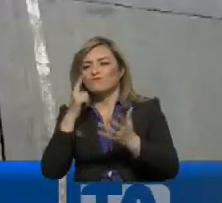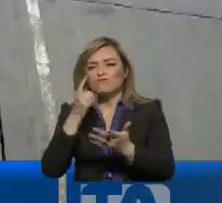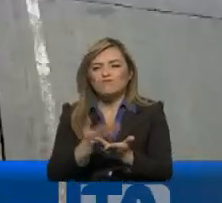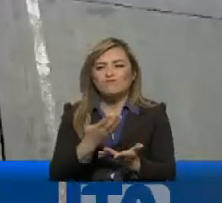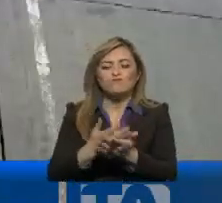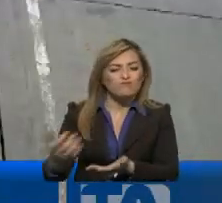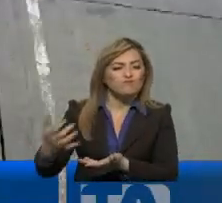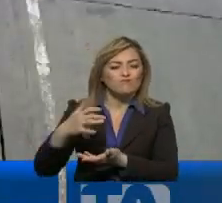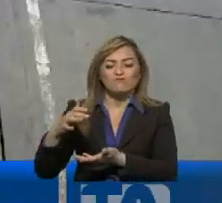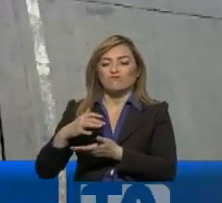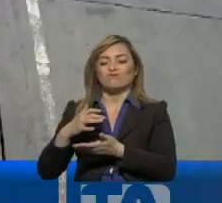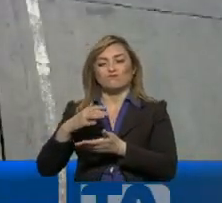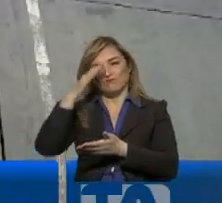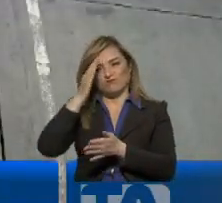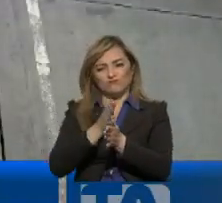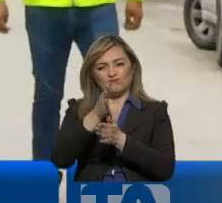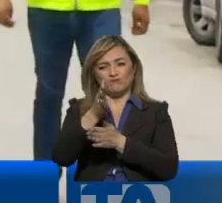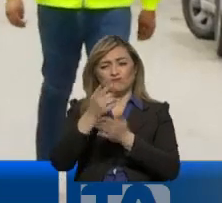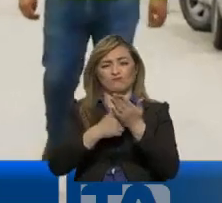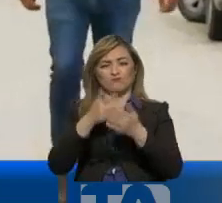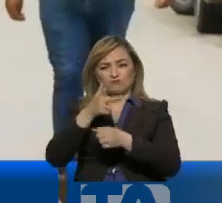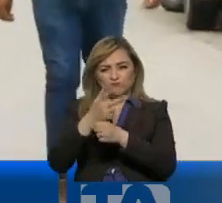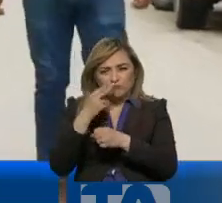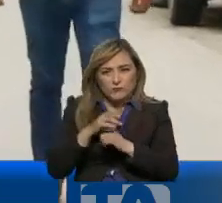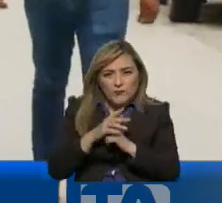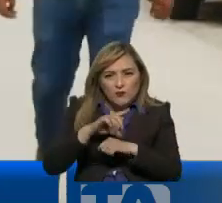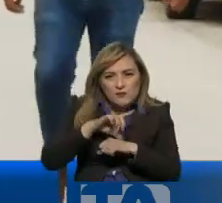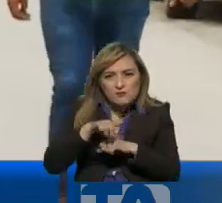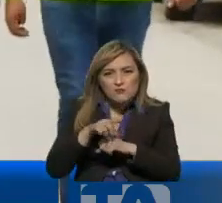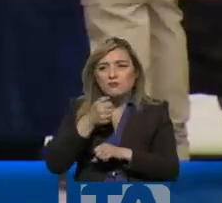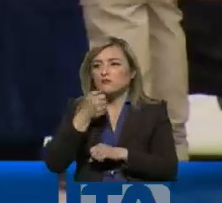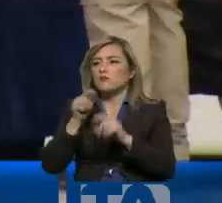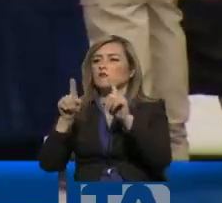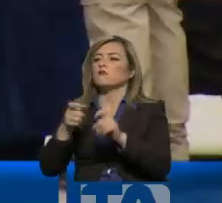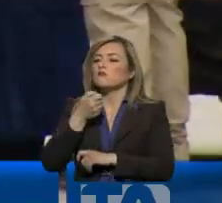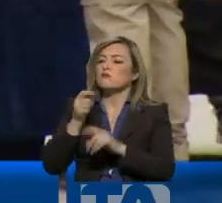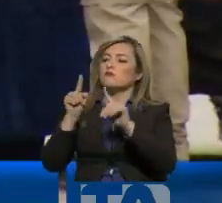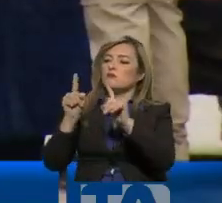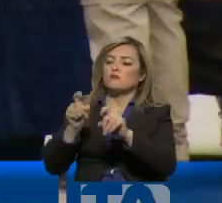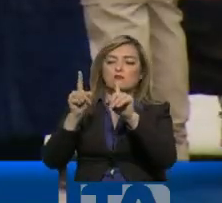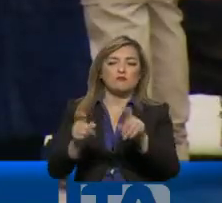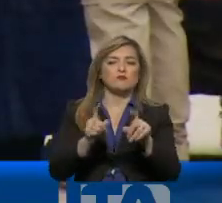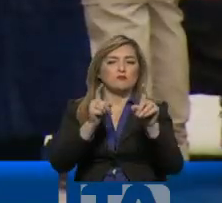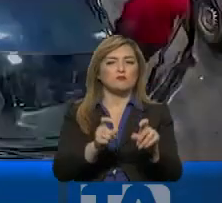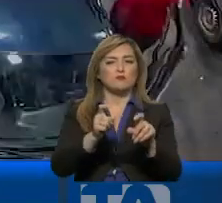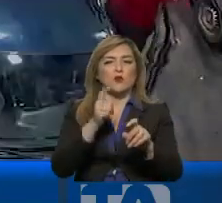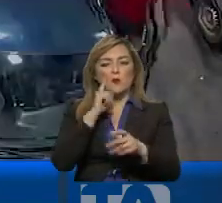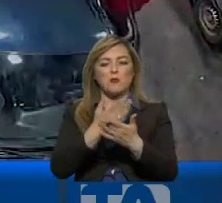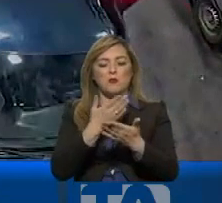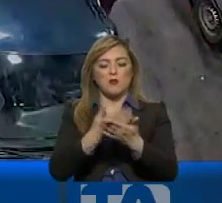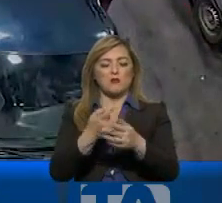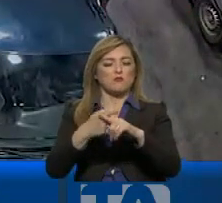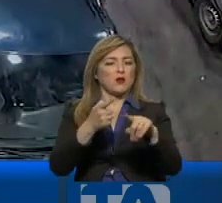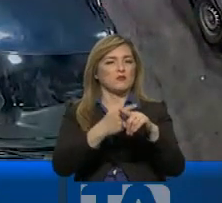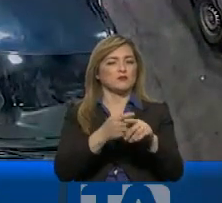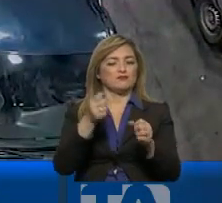elementos. Agentes especializados han analizado miles de minutos de grabación. Han entrevistado a decenas de personas y han evacuado cientos de pistas. Así como dieron